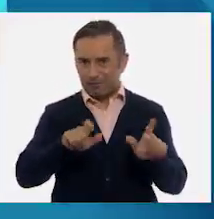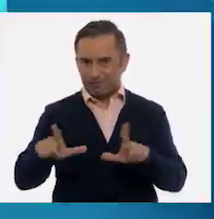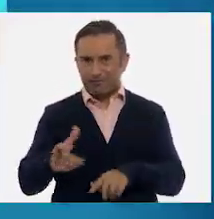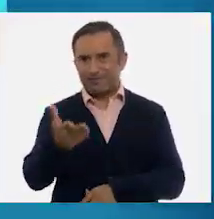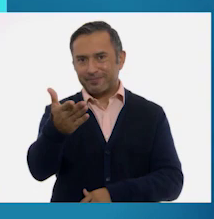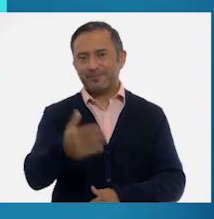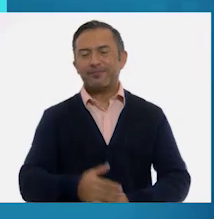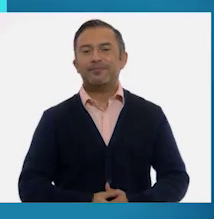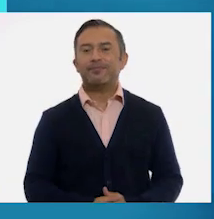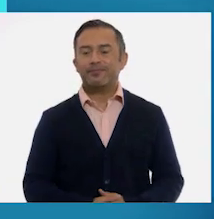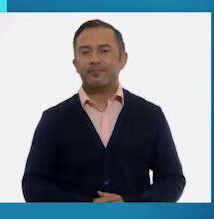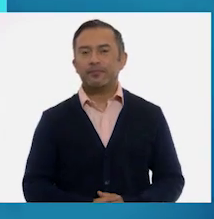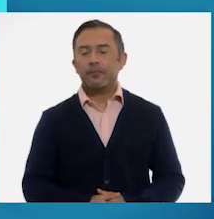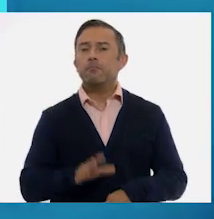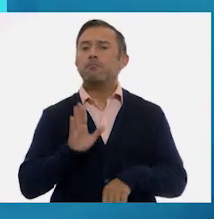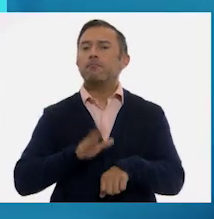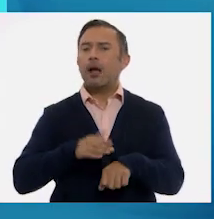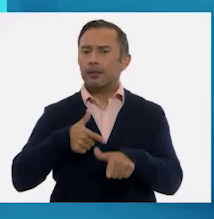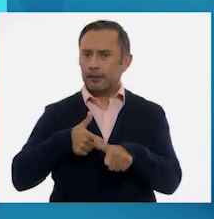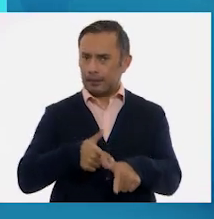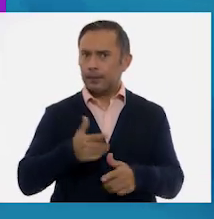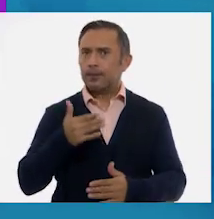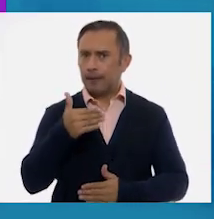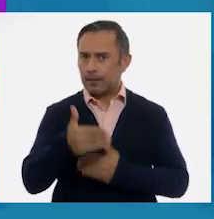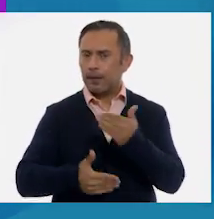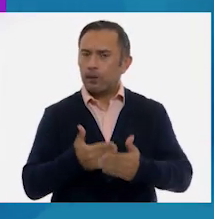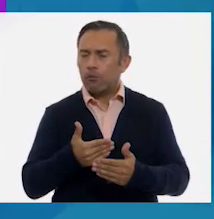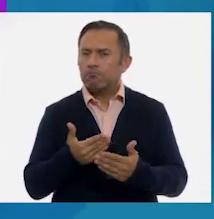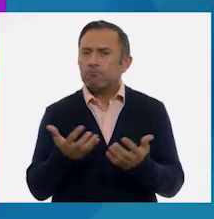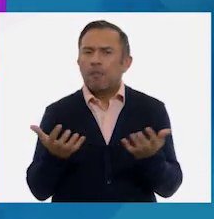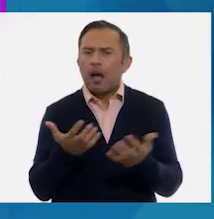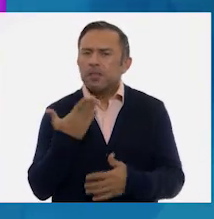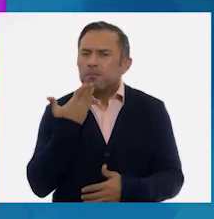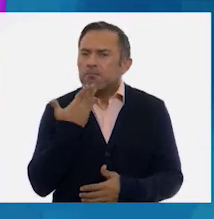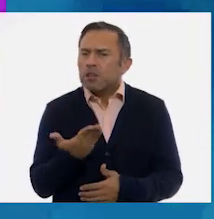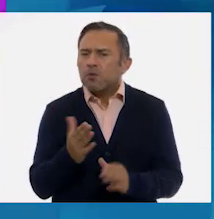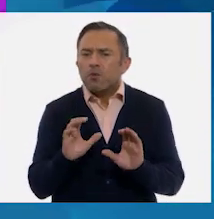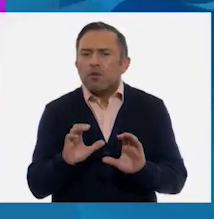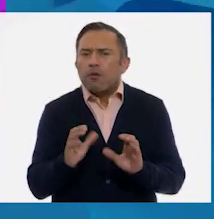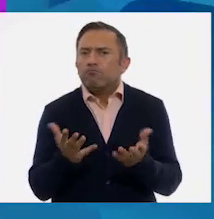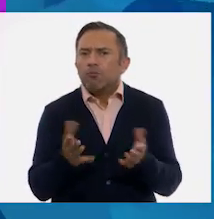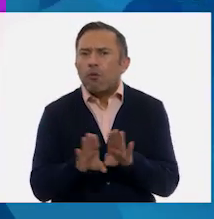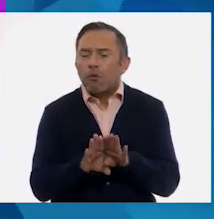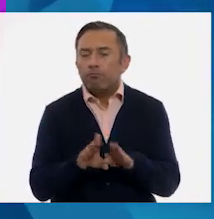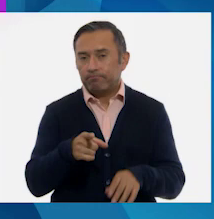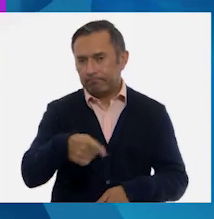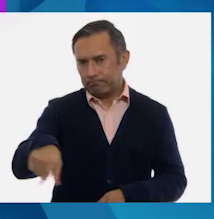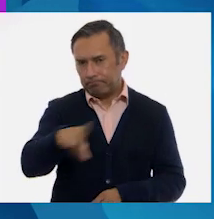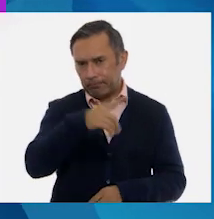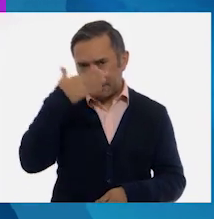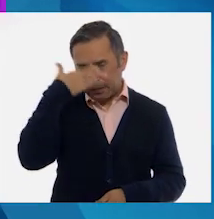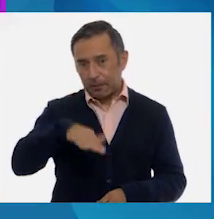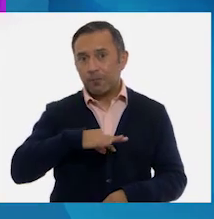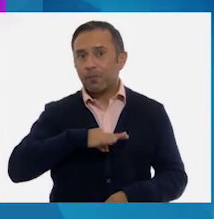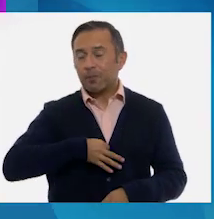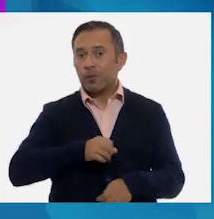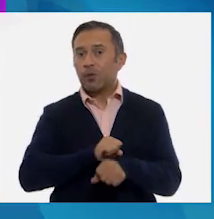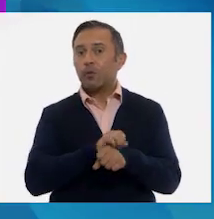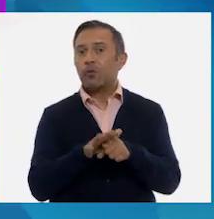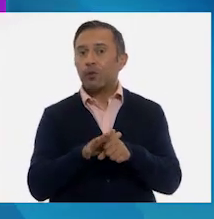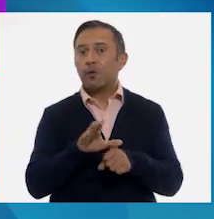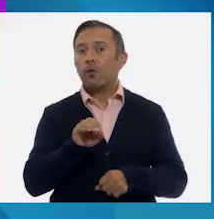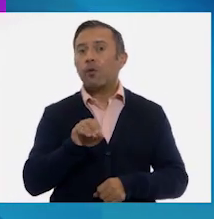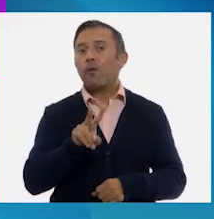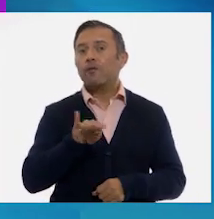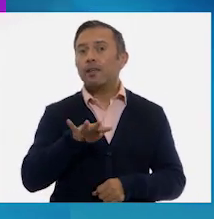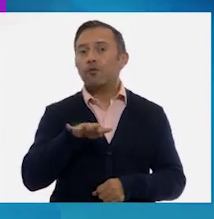Buenas prácticas para seguir adelante. Como todos sabemos, el COVID-19 es un virus que se contagia muy fácilmente entre las